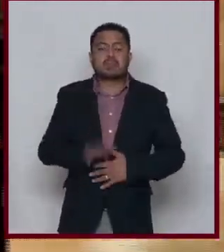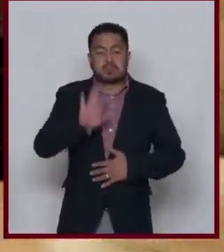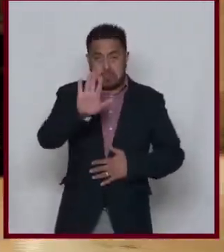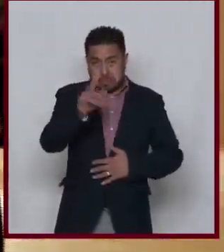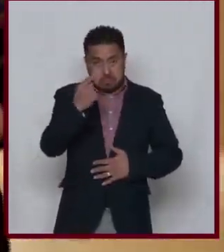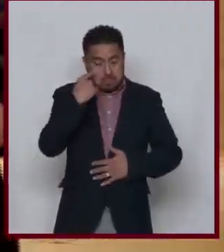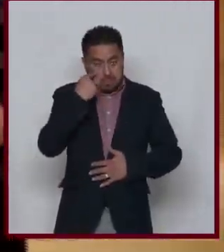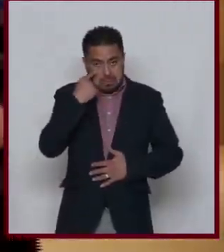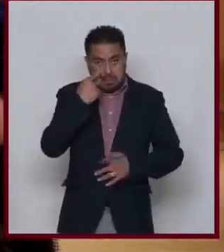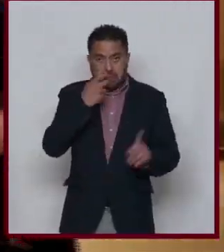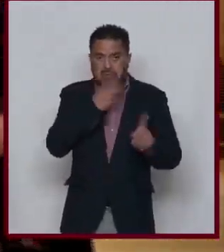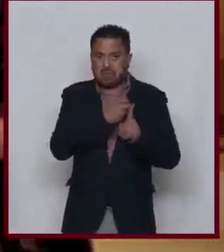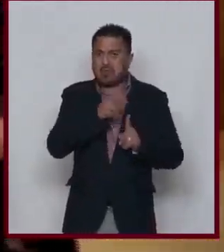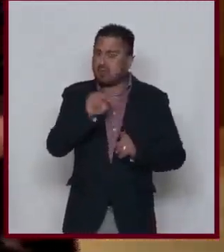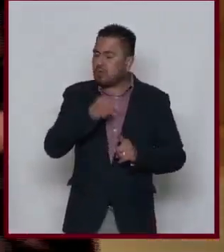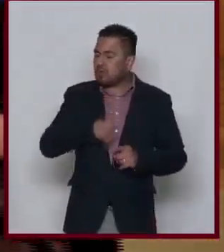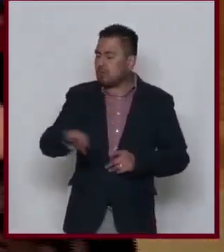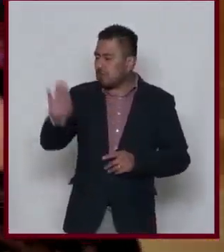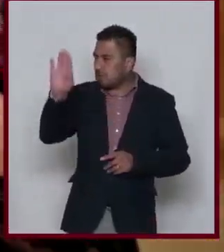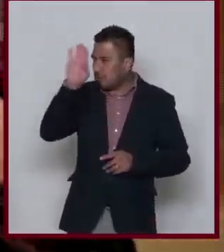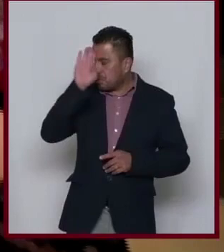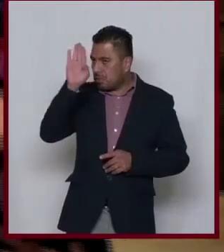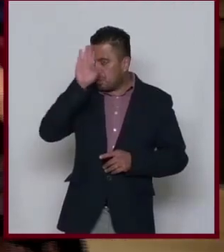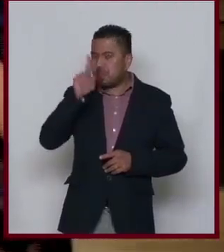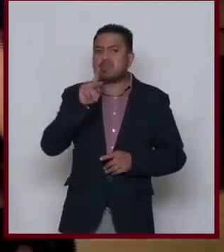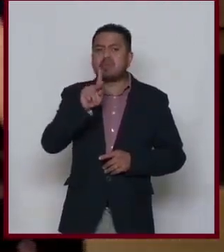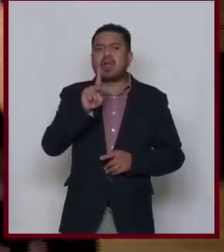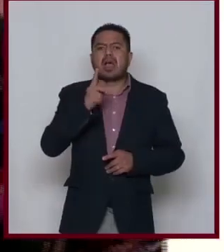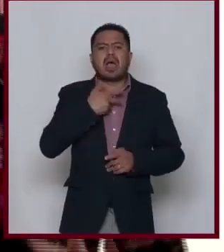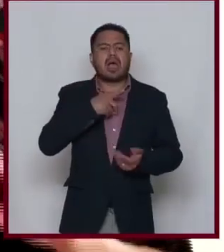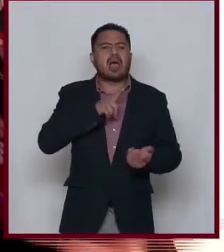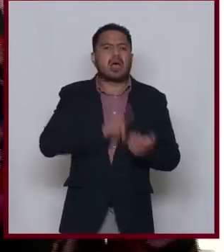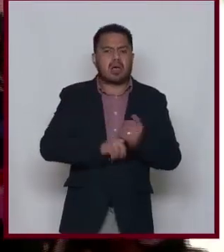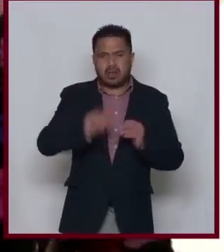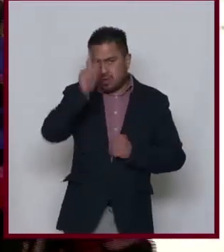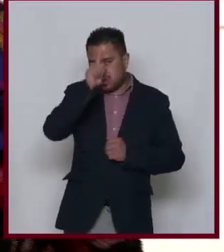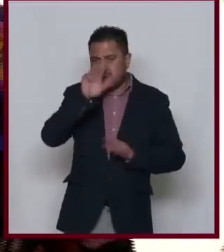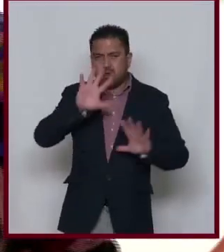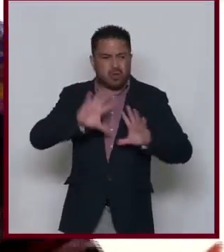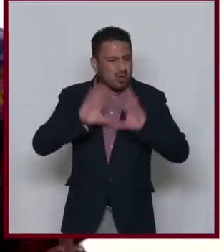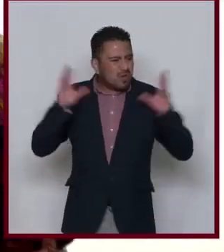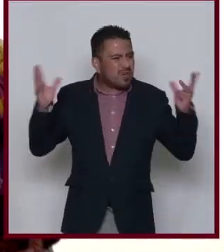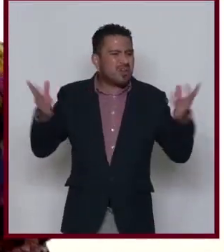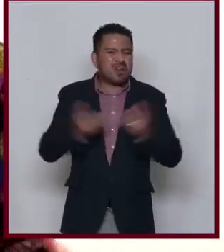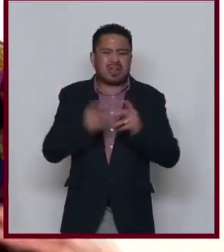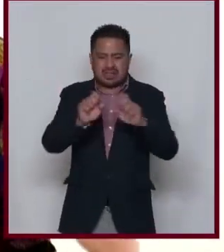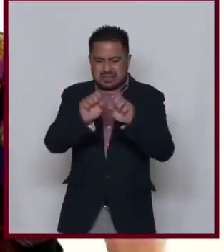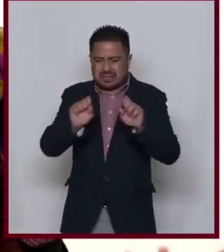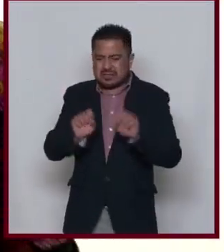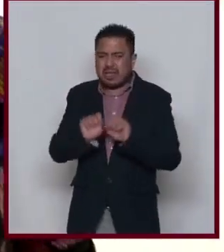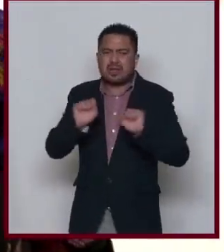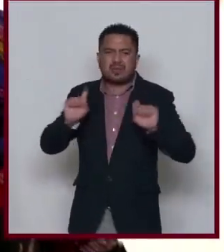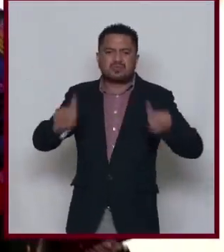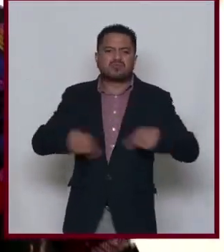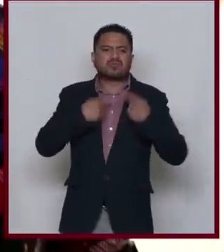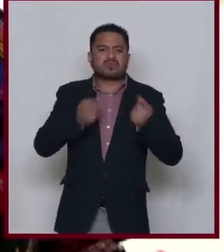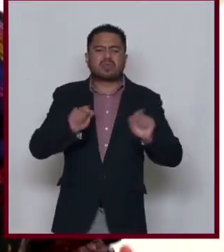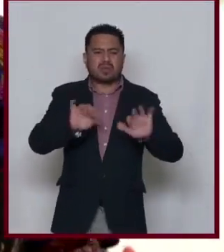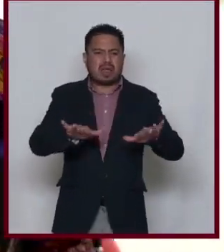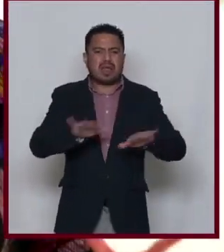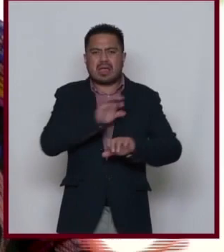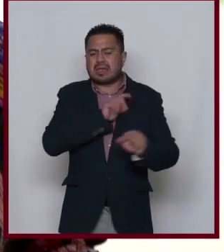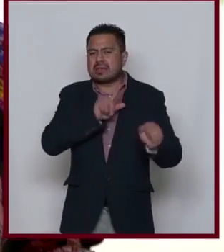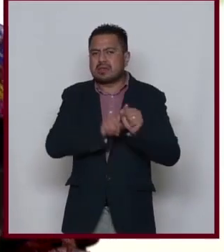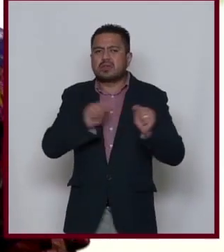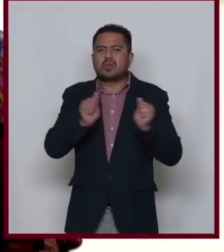Mira, eso no lo había pensado, pero tiene lógica. En todas las salas de conciertos utilizan paneles especiales